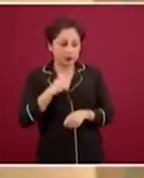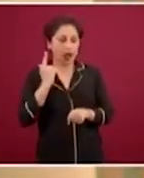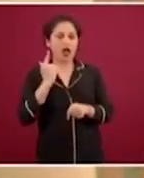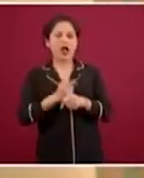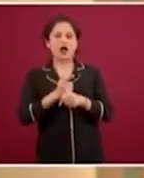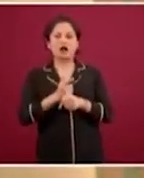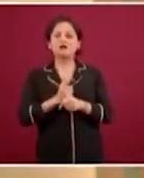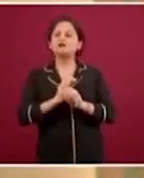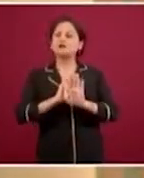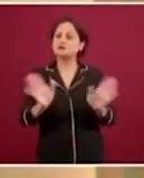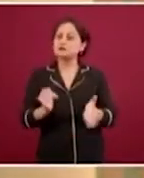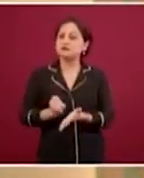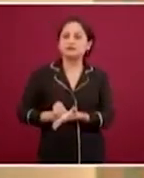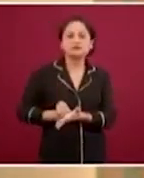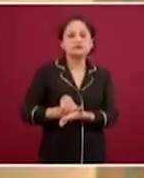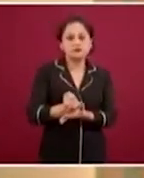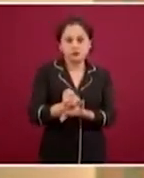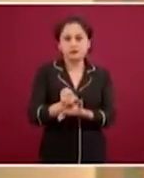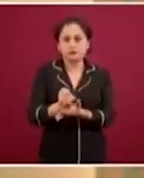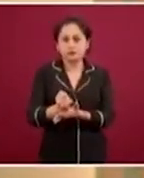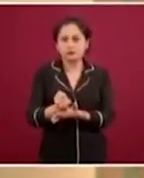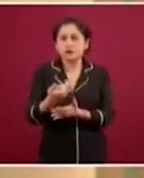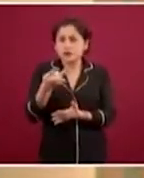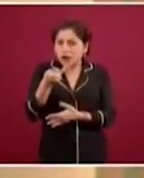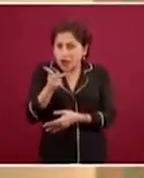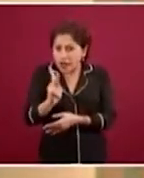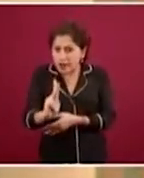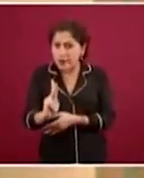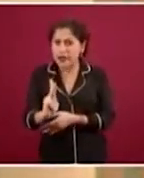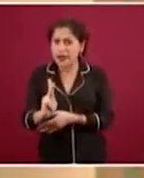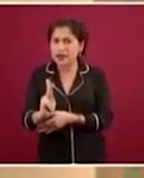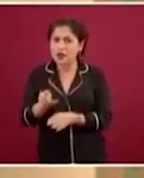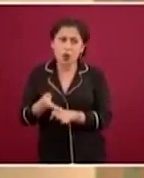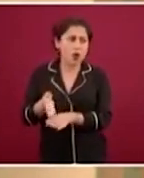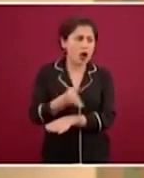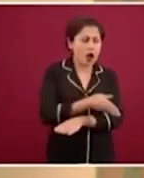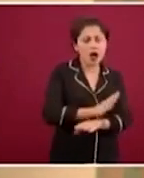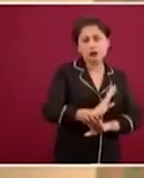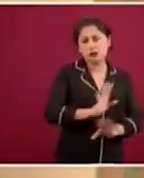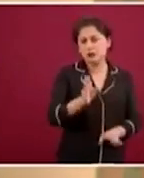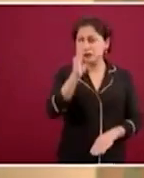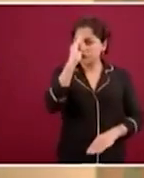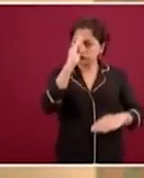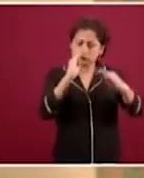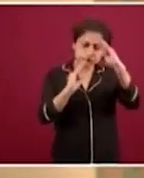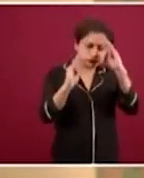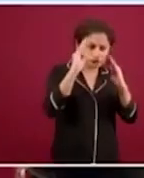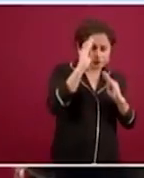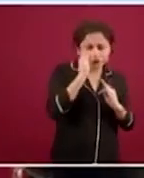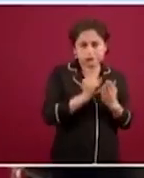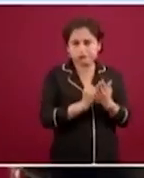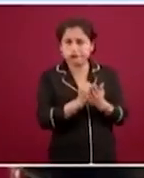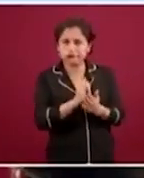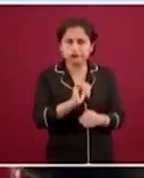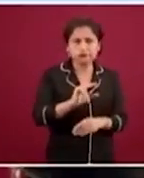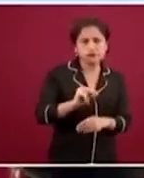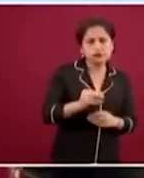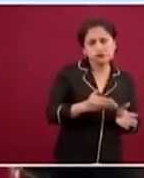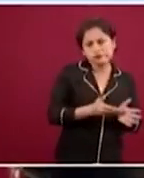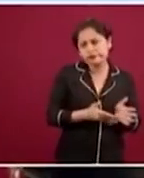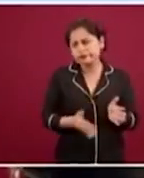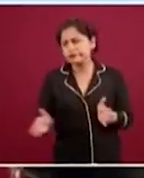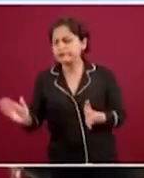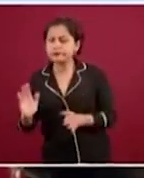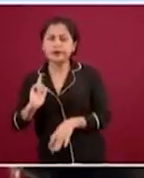decisión que estaba programada para ser tomada en el momento en que ocurriera ese fenómeno a pesar de que son